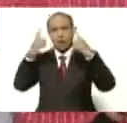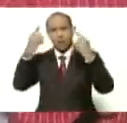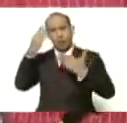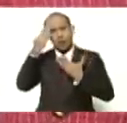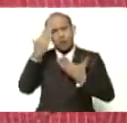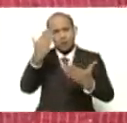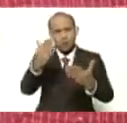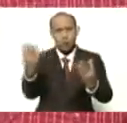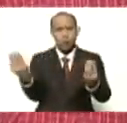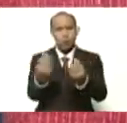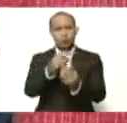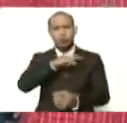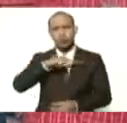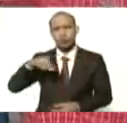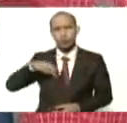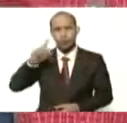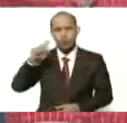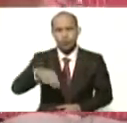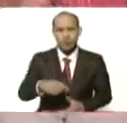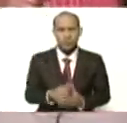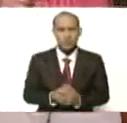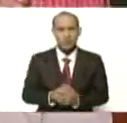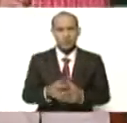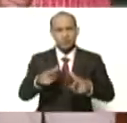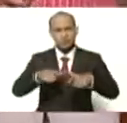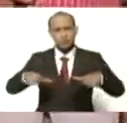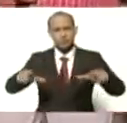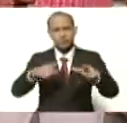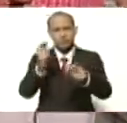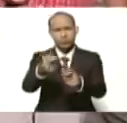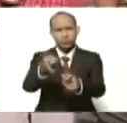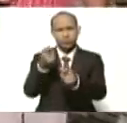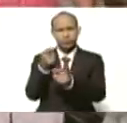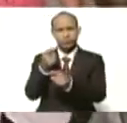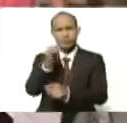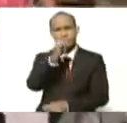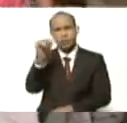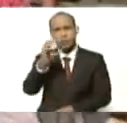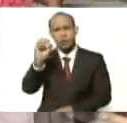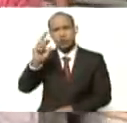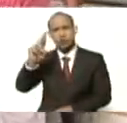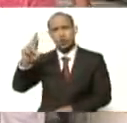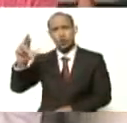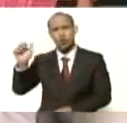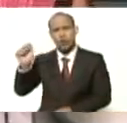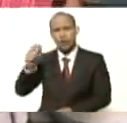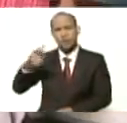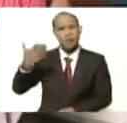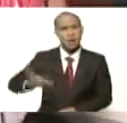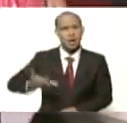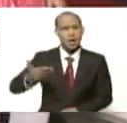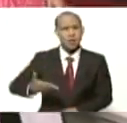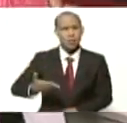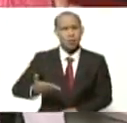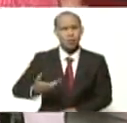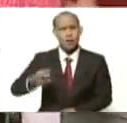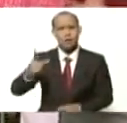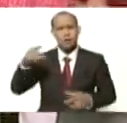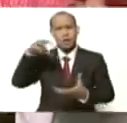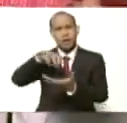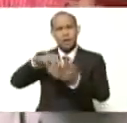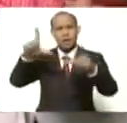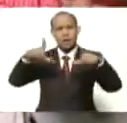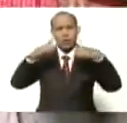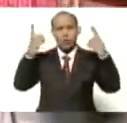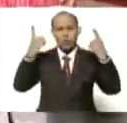junto a nosotros también estamos en el muelle pesquero la zorra es un muelle que es uno de lo más importante del estado de la guaira